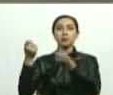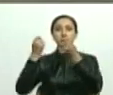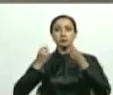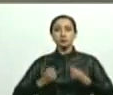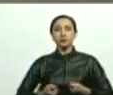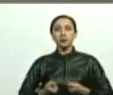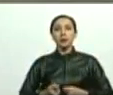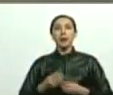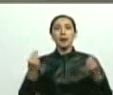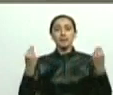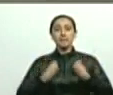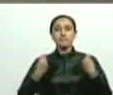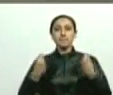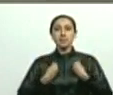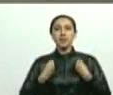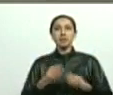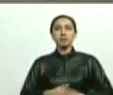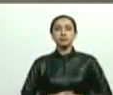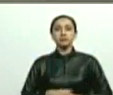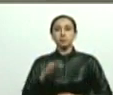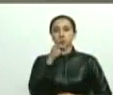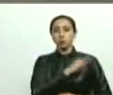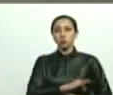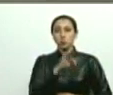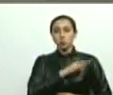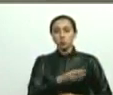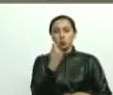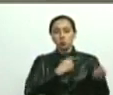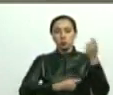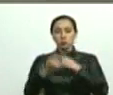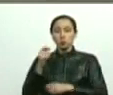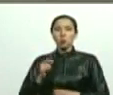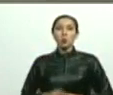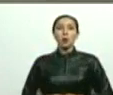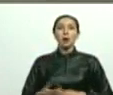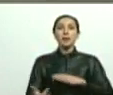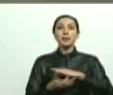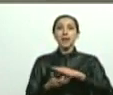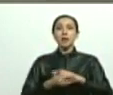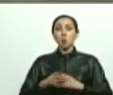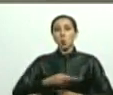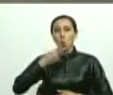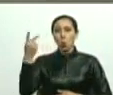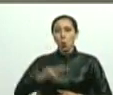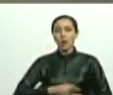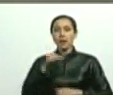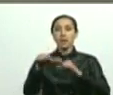la vida social, económica, tecnológica, política del siglo XXI.